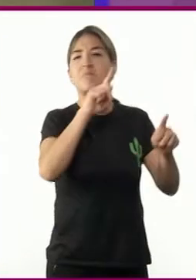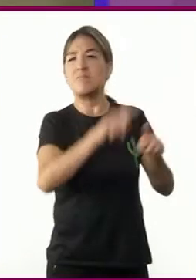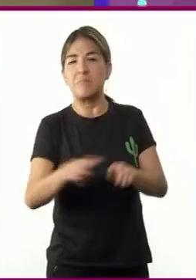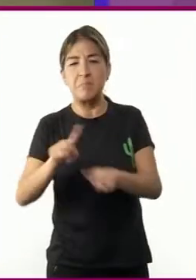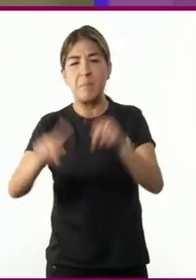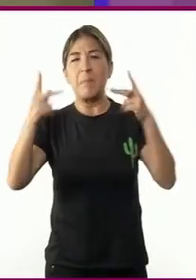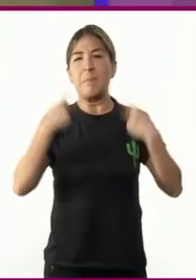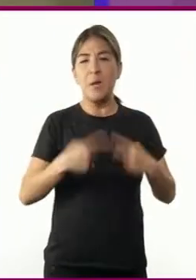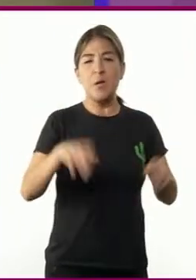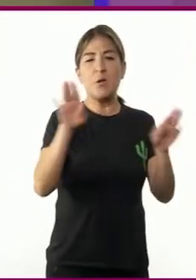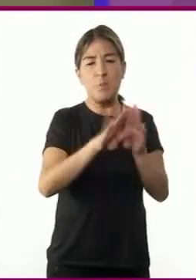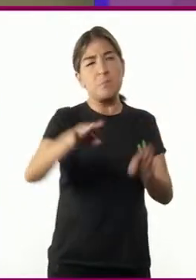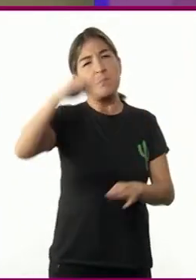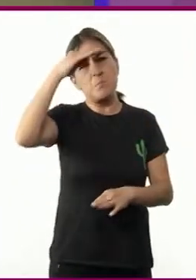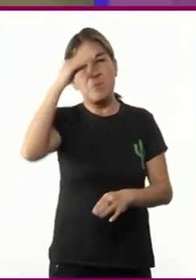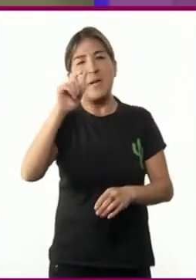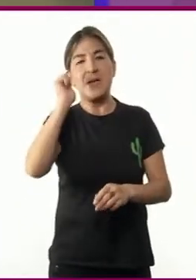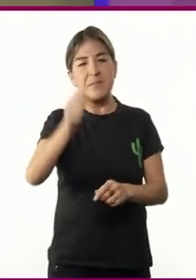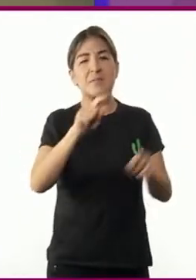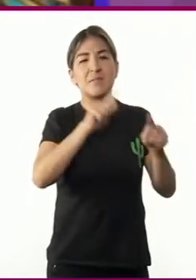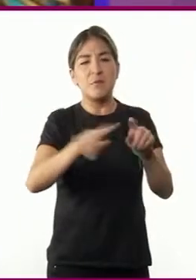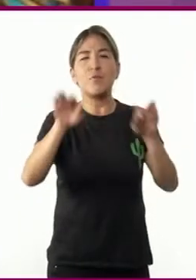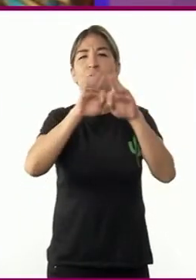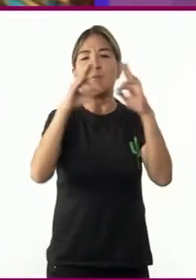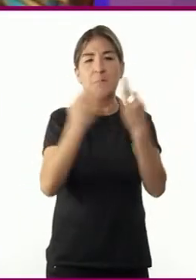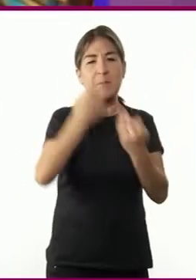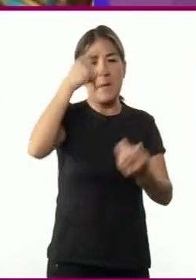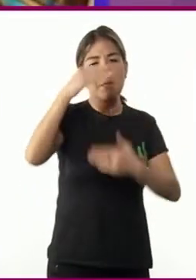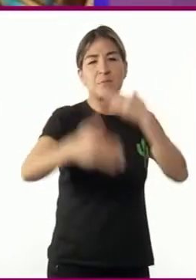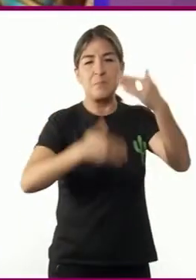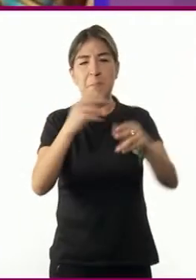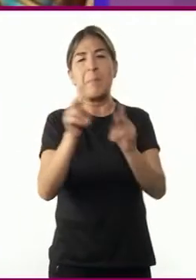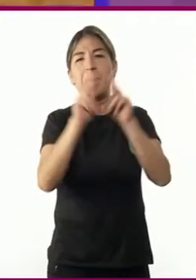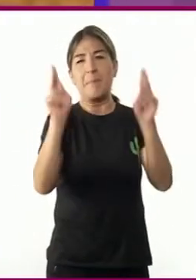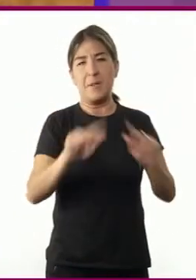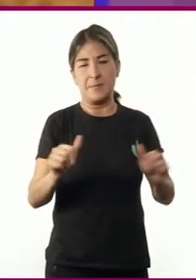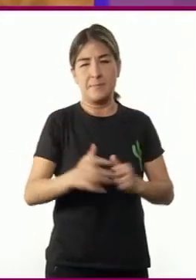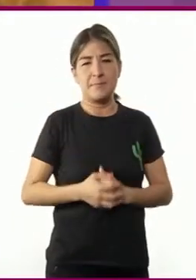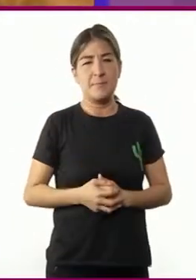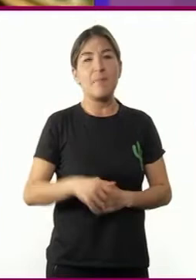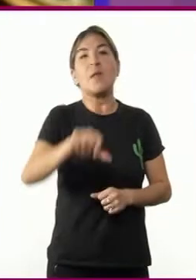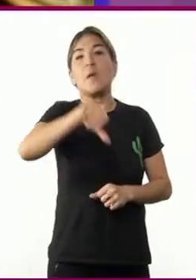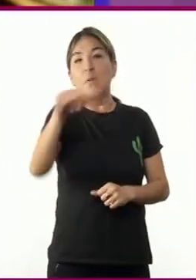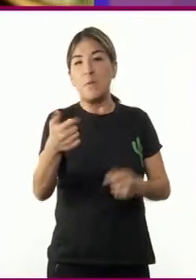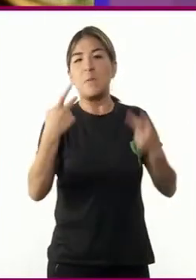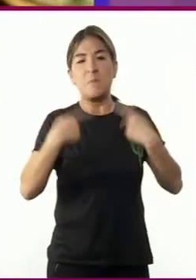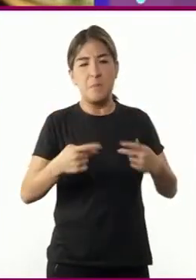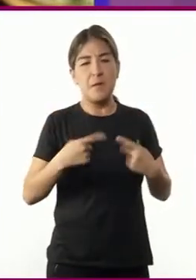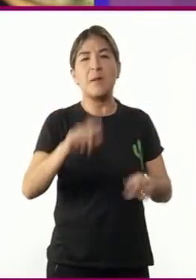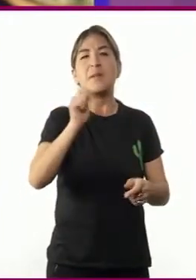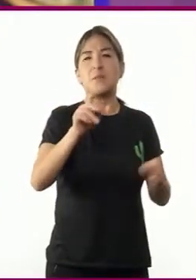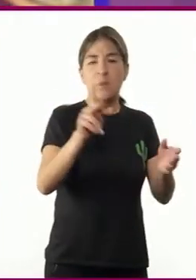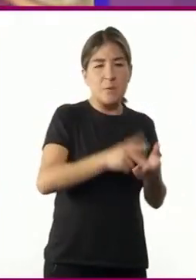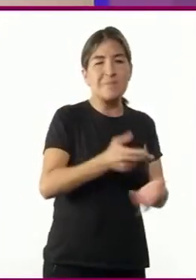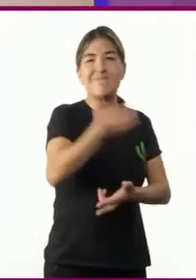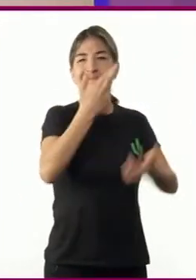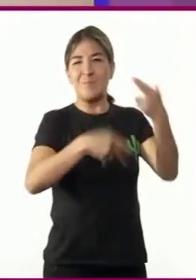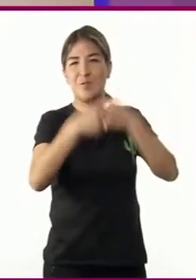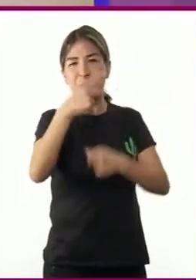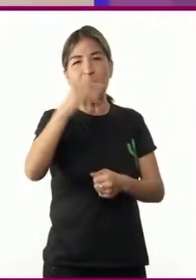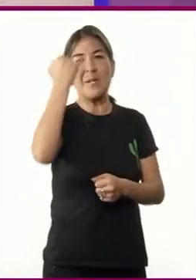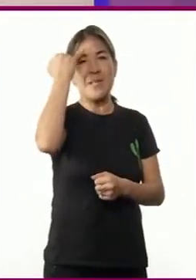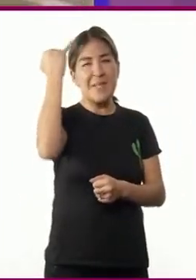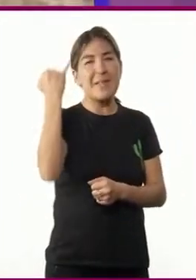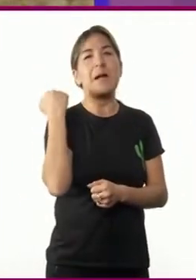individuos que han reflexionado sobre las diferentes formas de construir la paz. Otros han retomado estas ideas